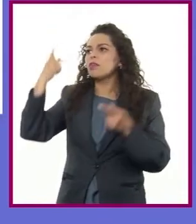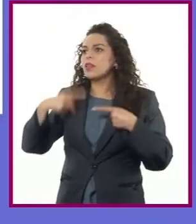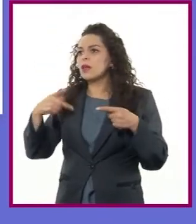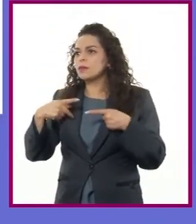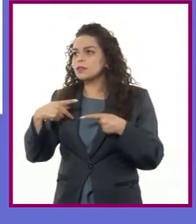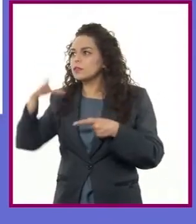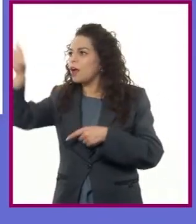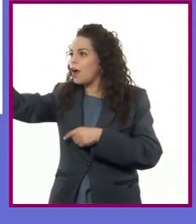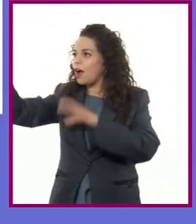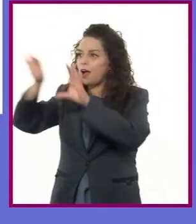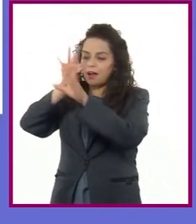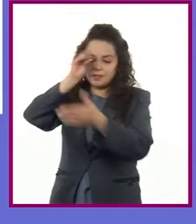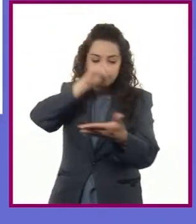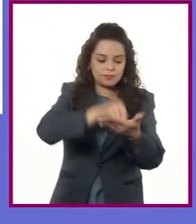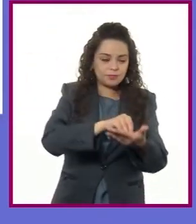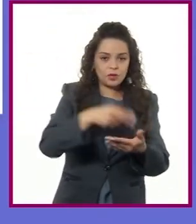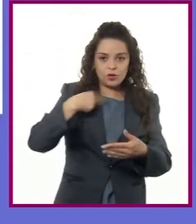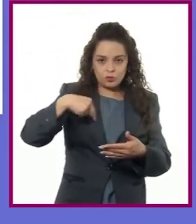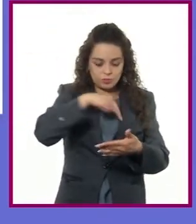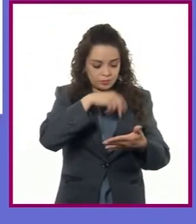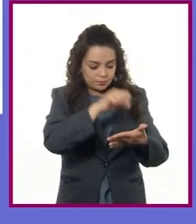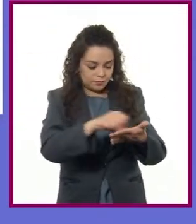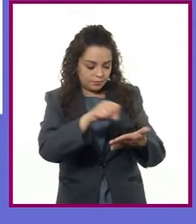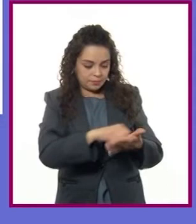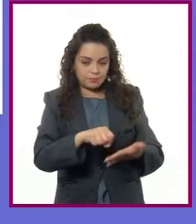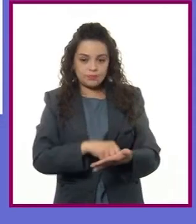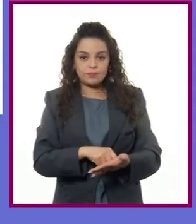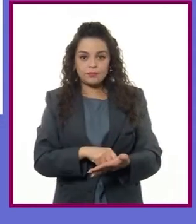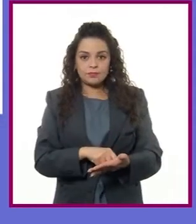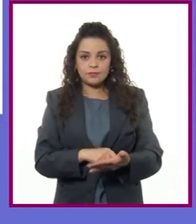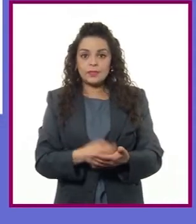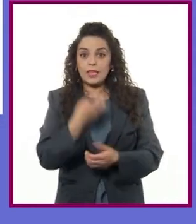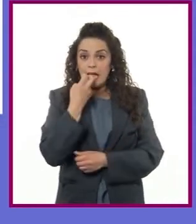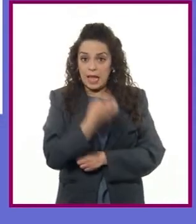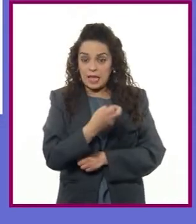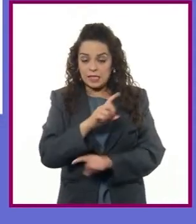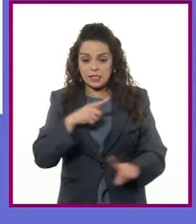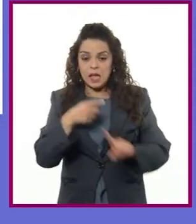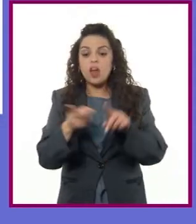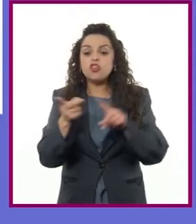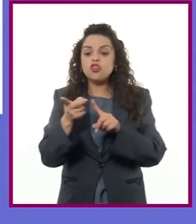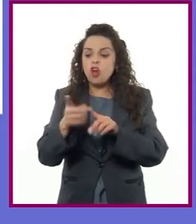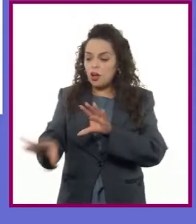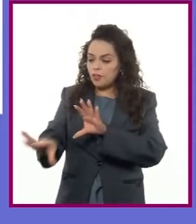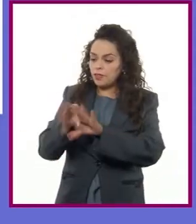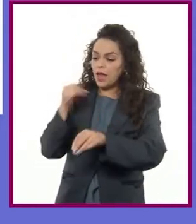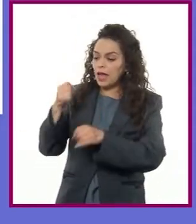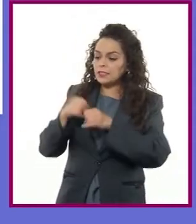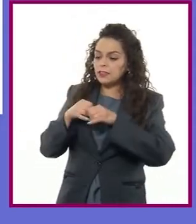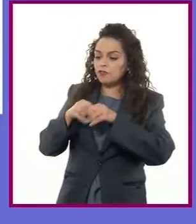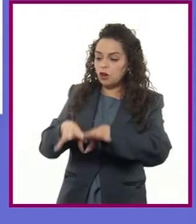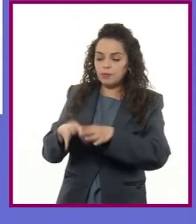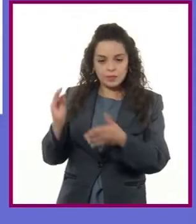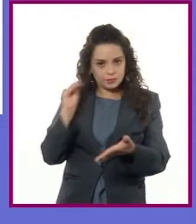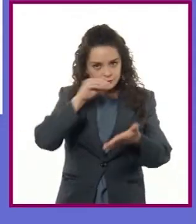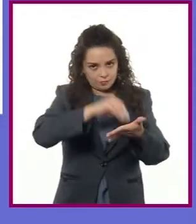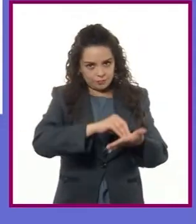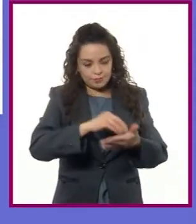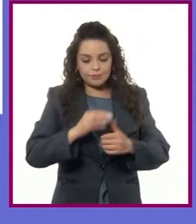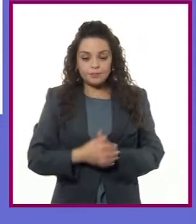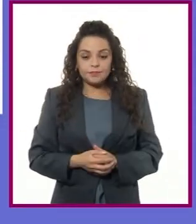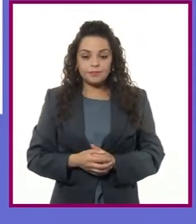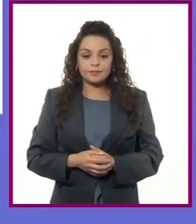texto, que hace referencia a la fuente de la cual se sacó esa información.